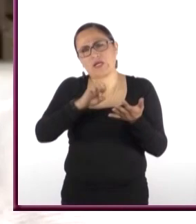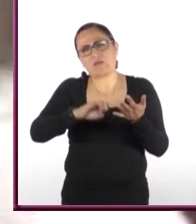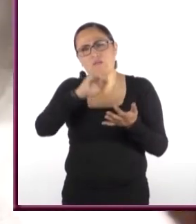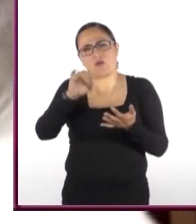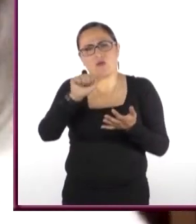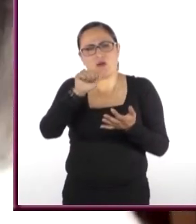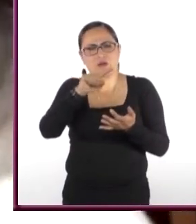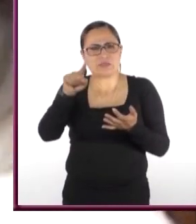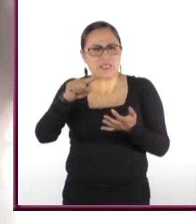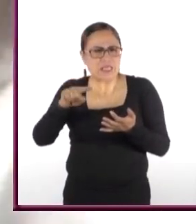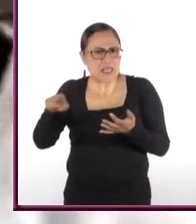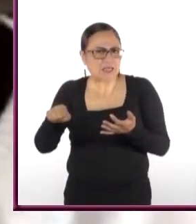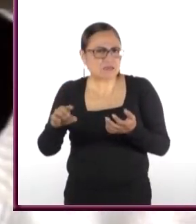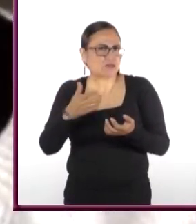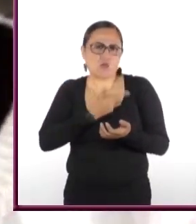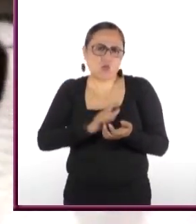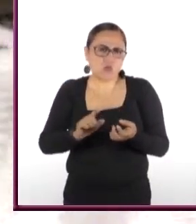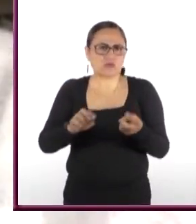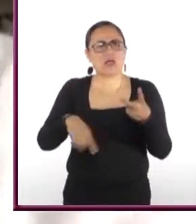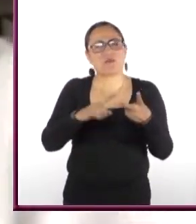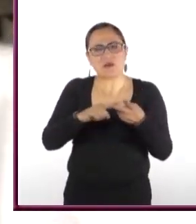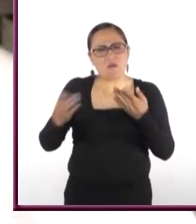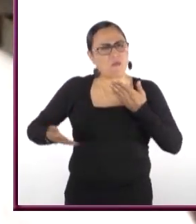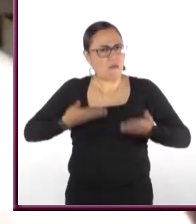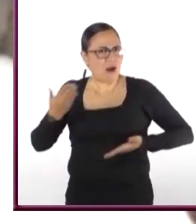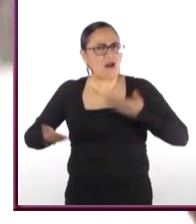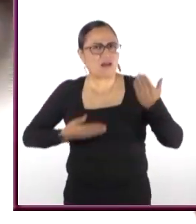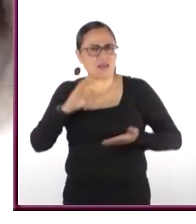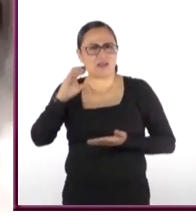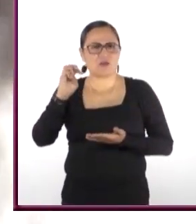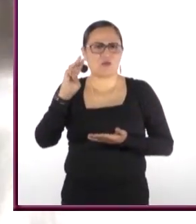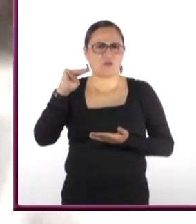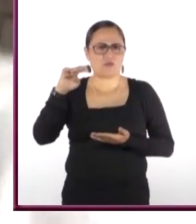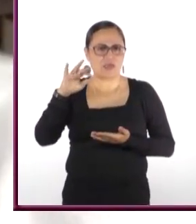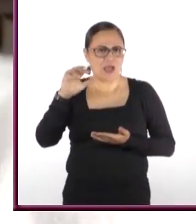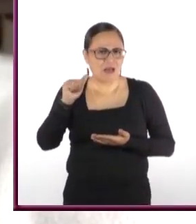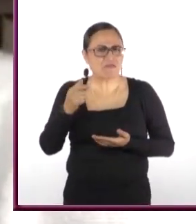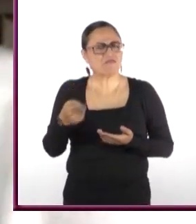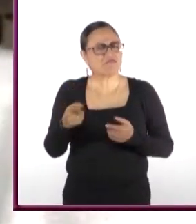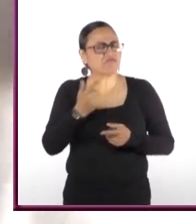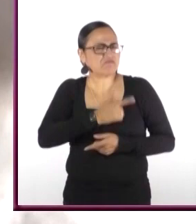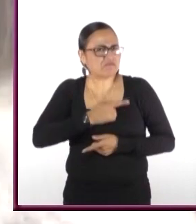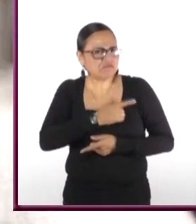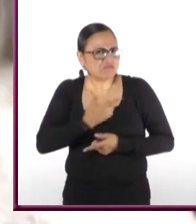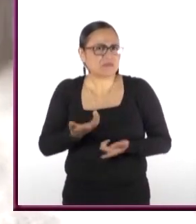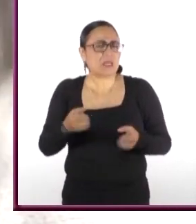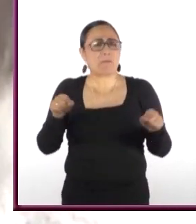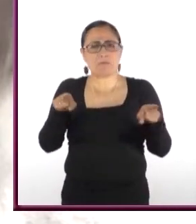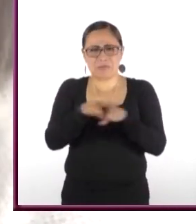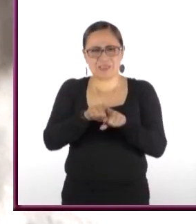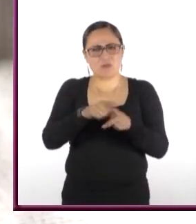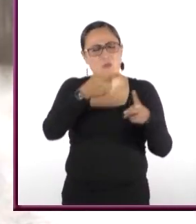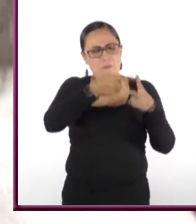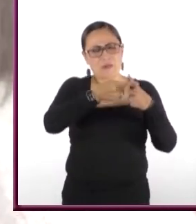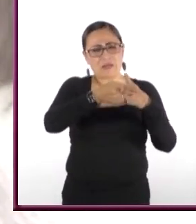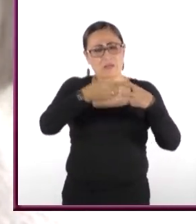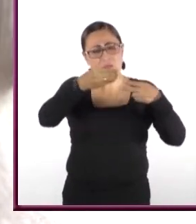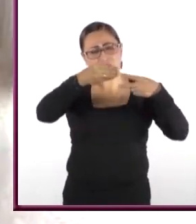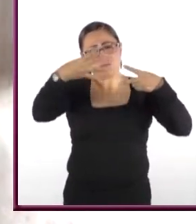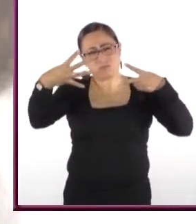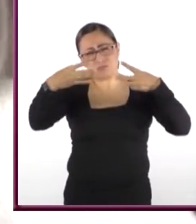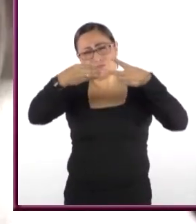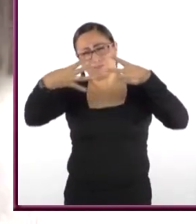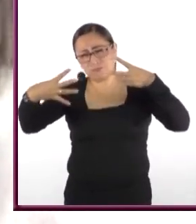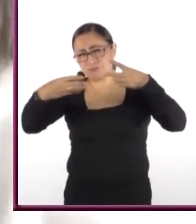gusta el jazz, pero sí te gusta el rock, o te gusta la cumbia, o te gusta la música clásica. Pues lo mismo pasa con las matemáticas, es un